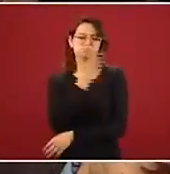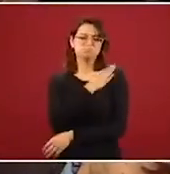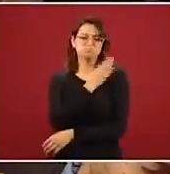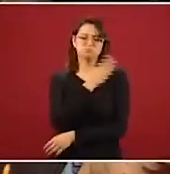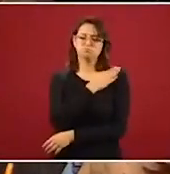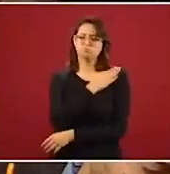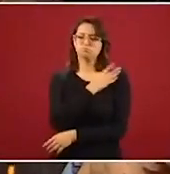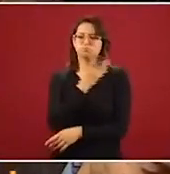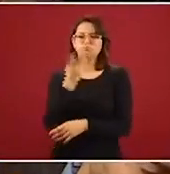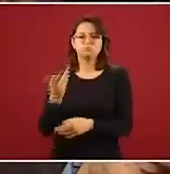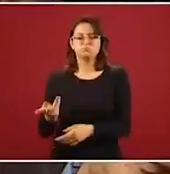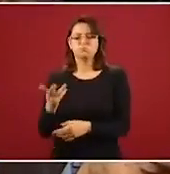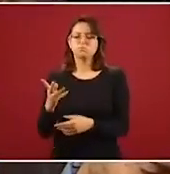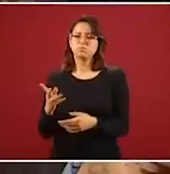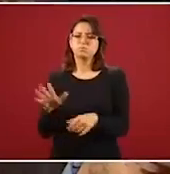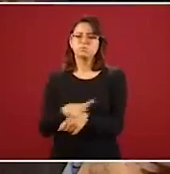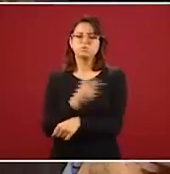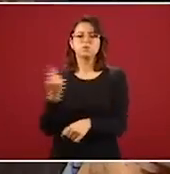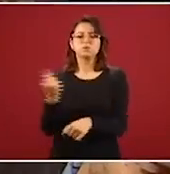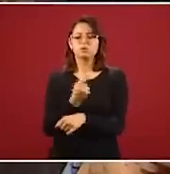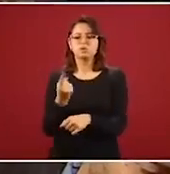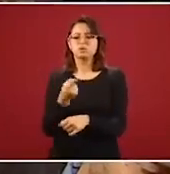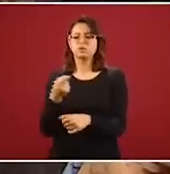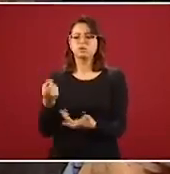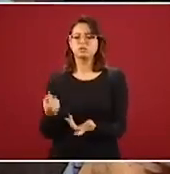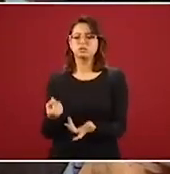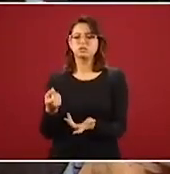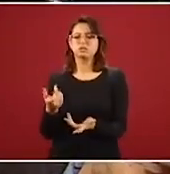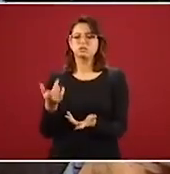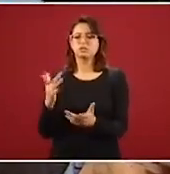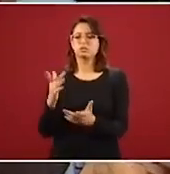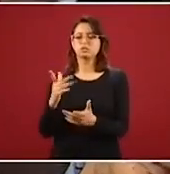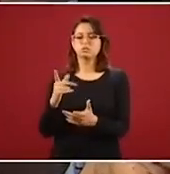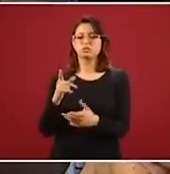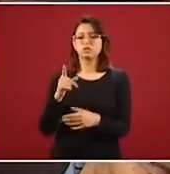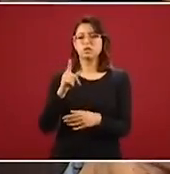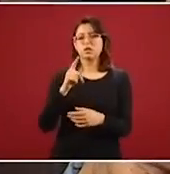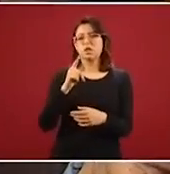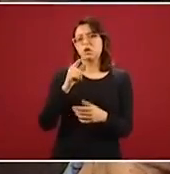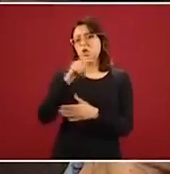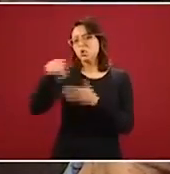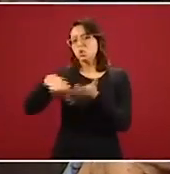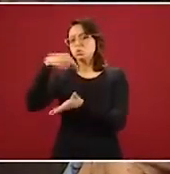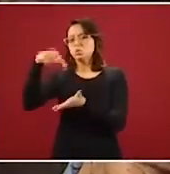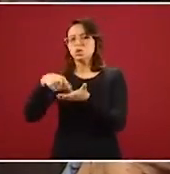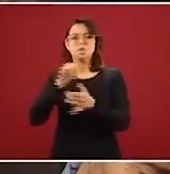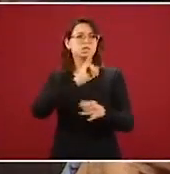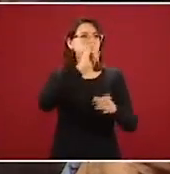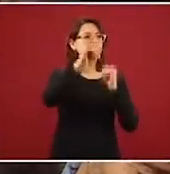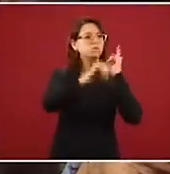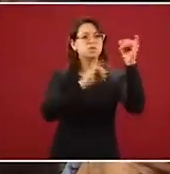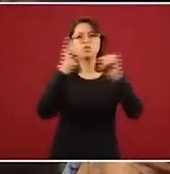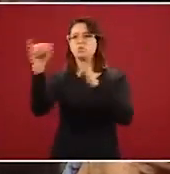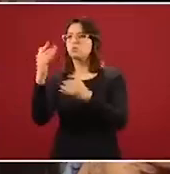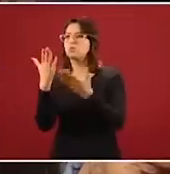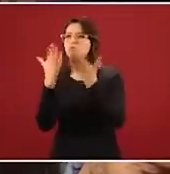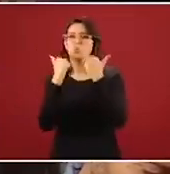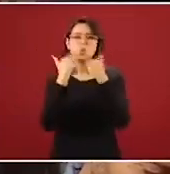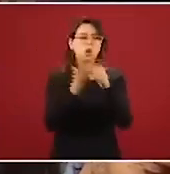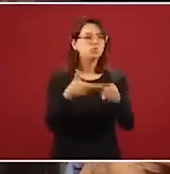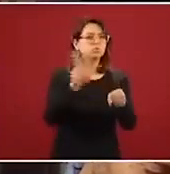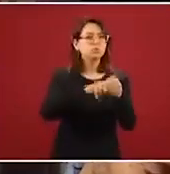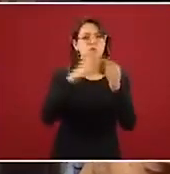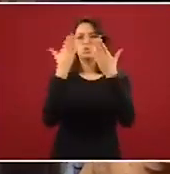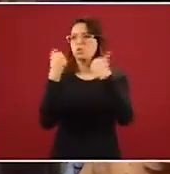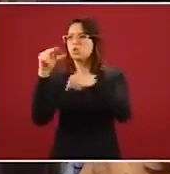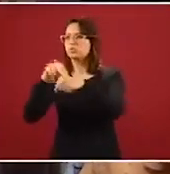los empresarios inversión en cobertura donde no había servicios médicos. Ese era uno de